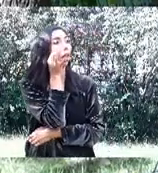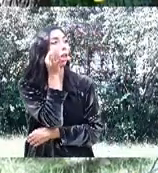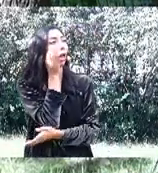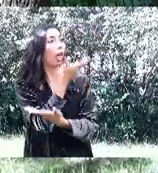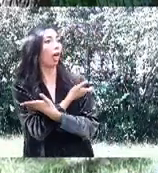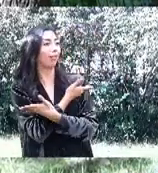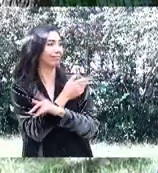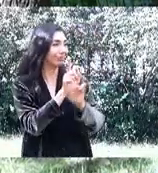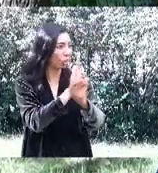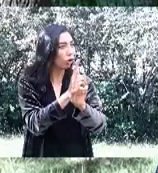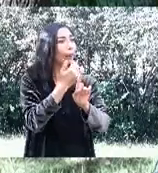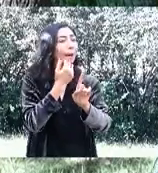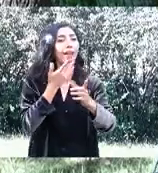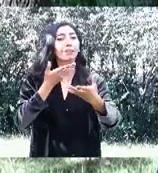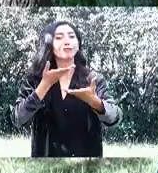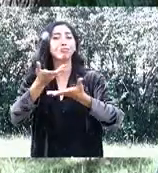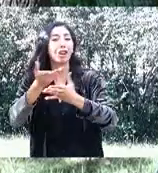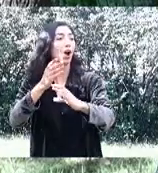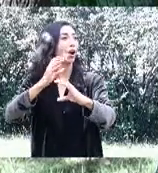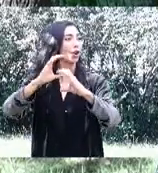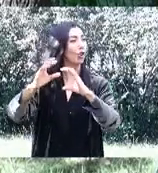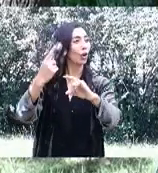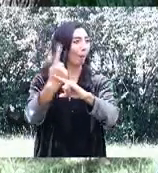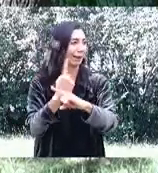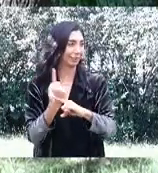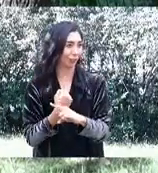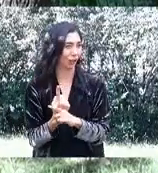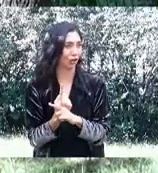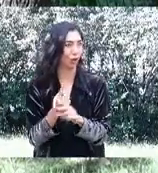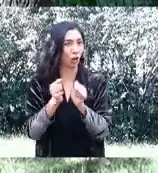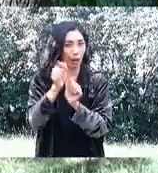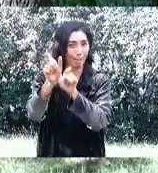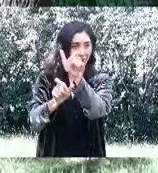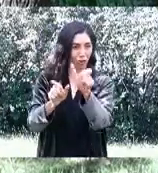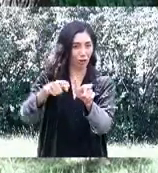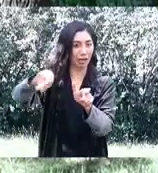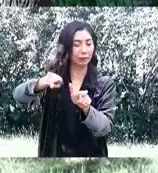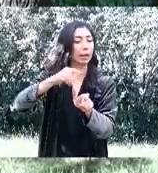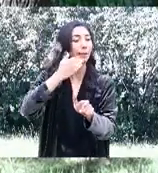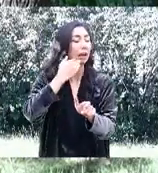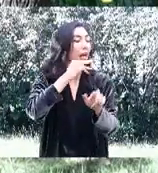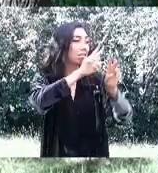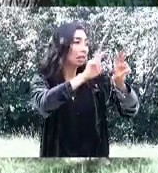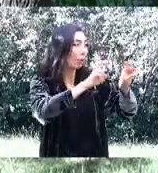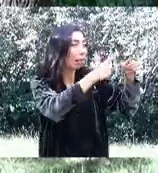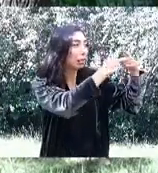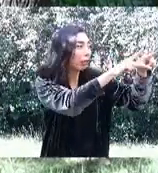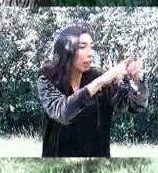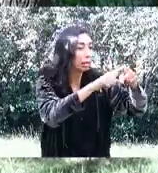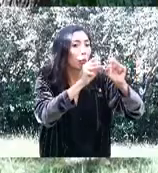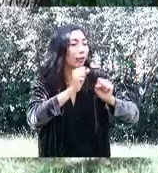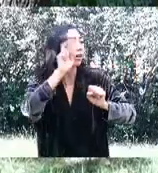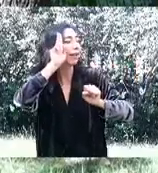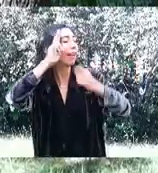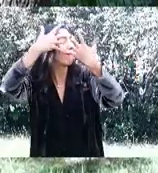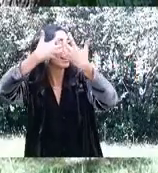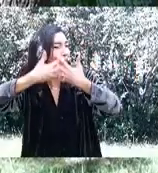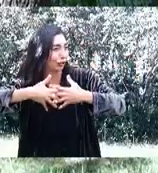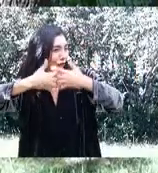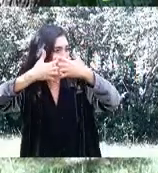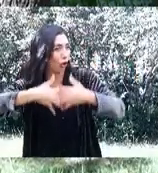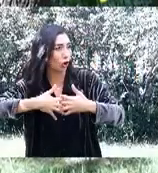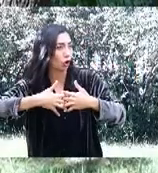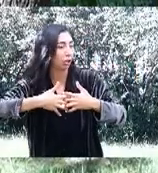generar un diálogo una conversación eh reflexionar sobre ciertos temas construir el